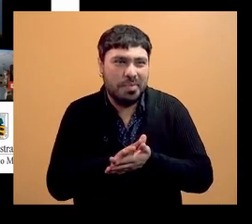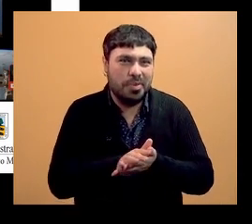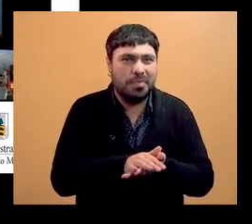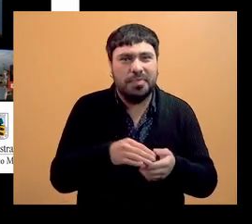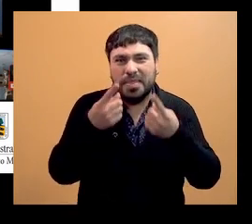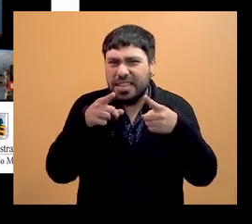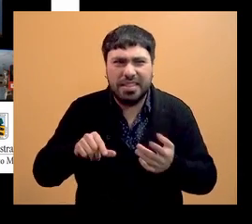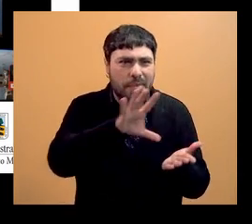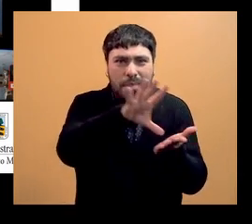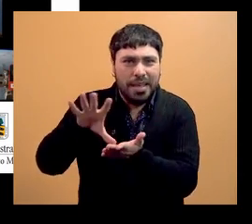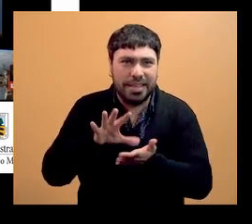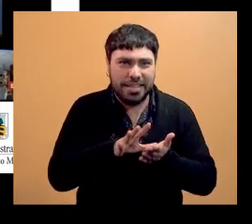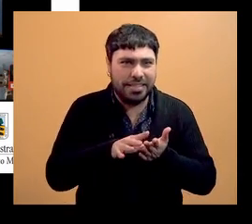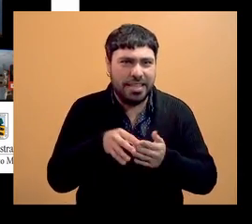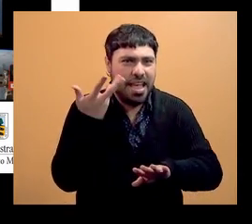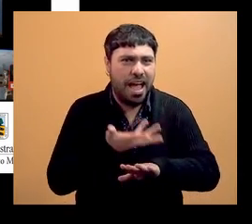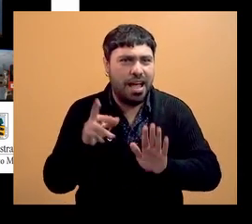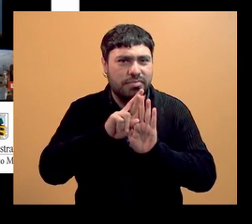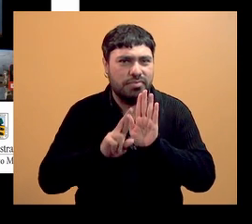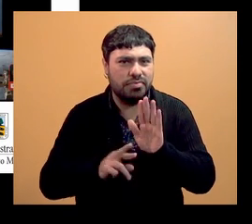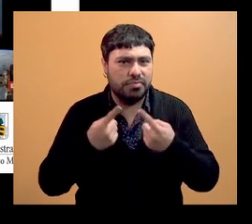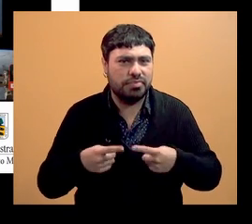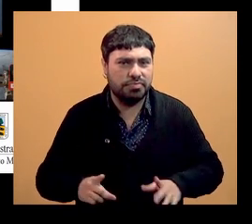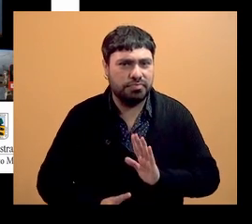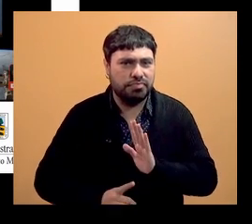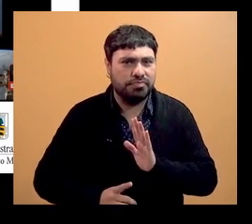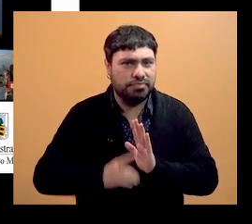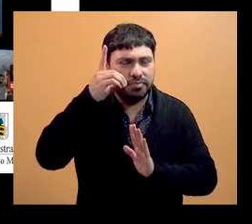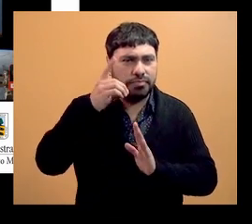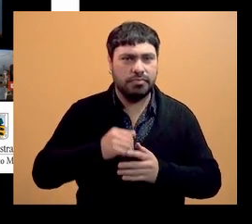etc. Hasta la fecha, desde el inicio